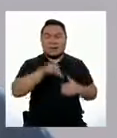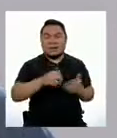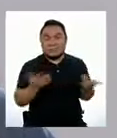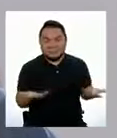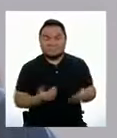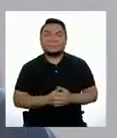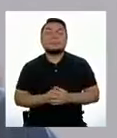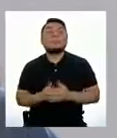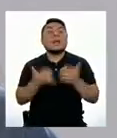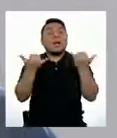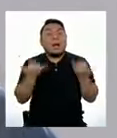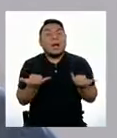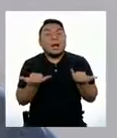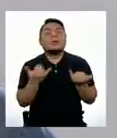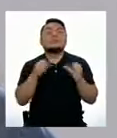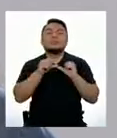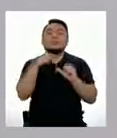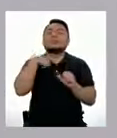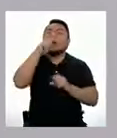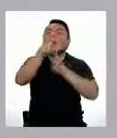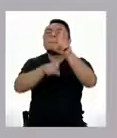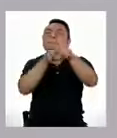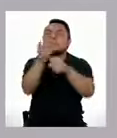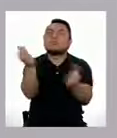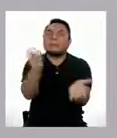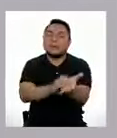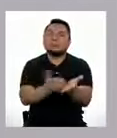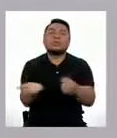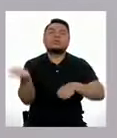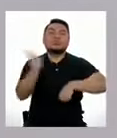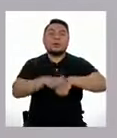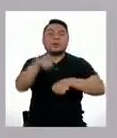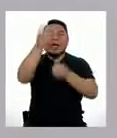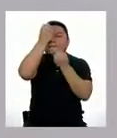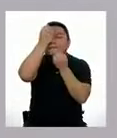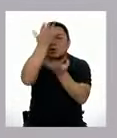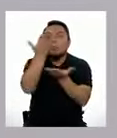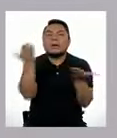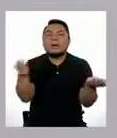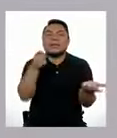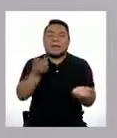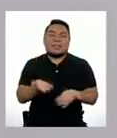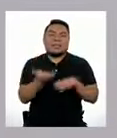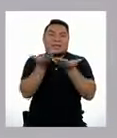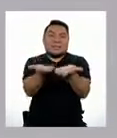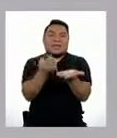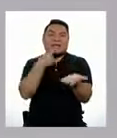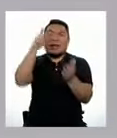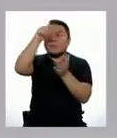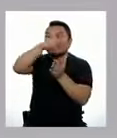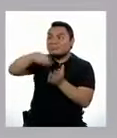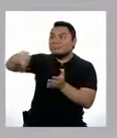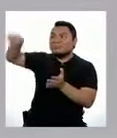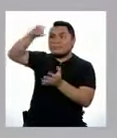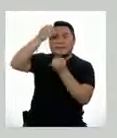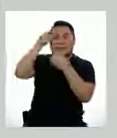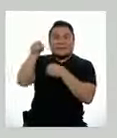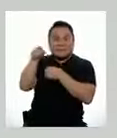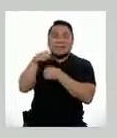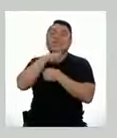Sigamos. Ahora te haré algunas preguntas más sobre la información que brinda el gráfico. Aquí